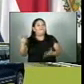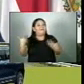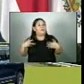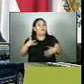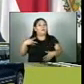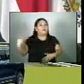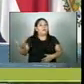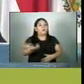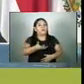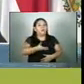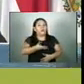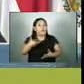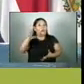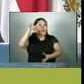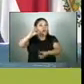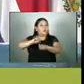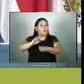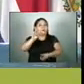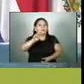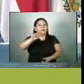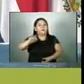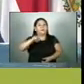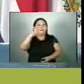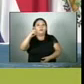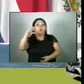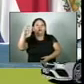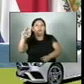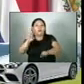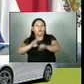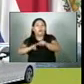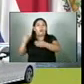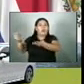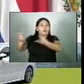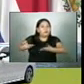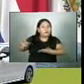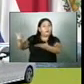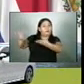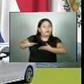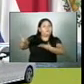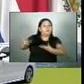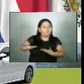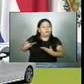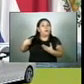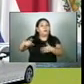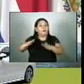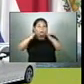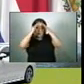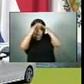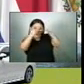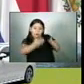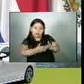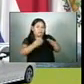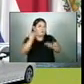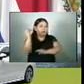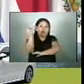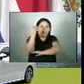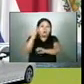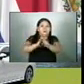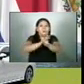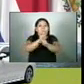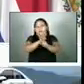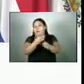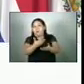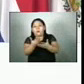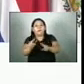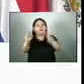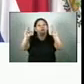superando los dos millones de dólares solo en cooperación inmediata para atender esto. La preparación de los servicios de